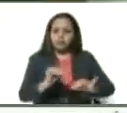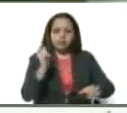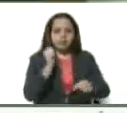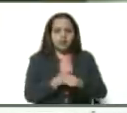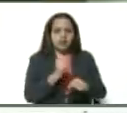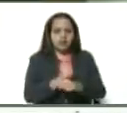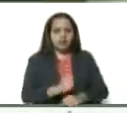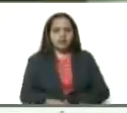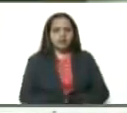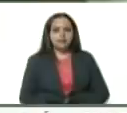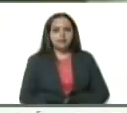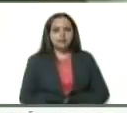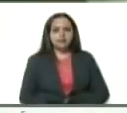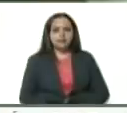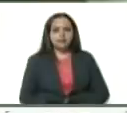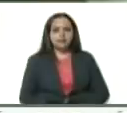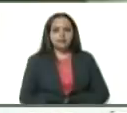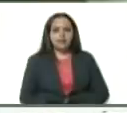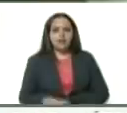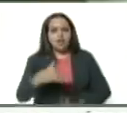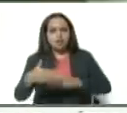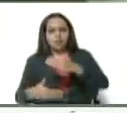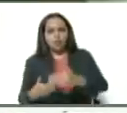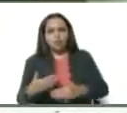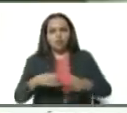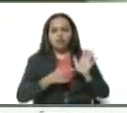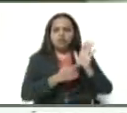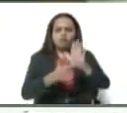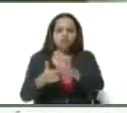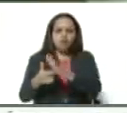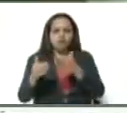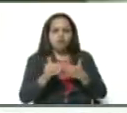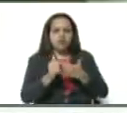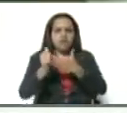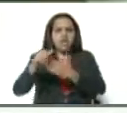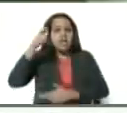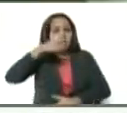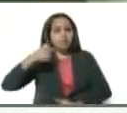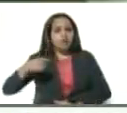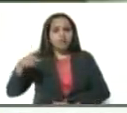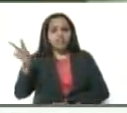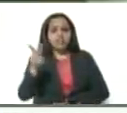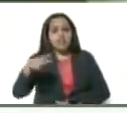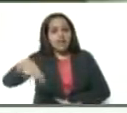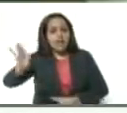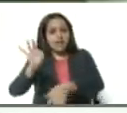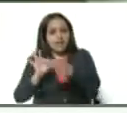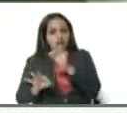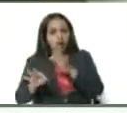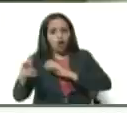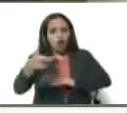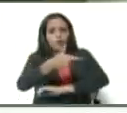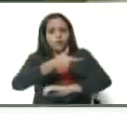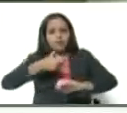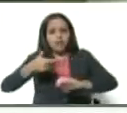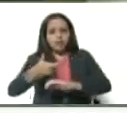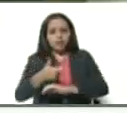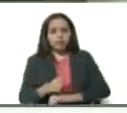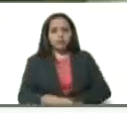fue descollando con un liderazgo y el pueblo de Venezuela la eligió